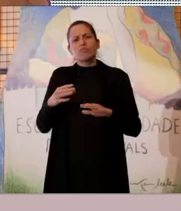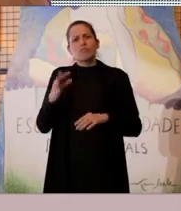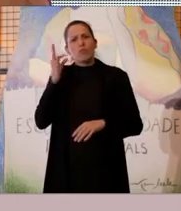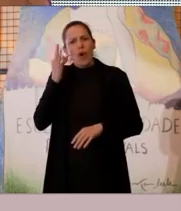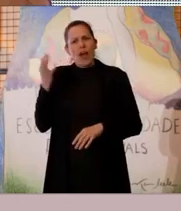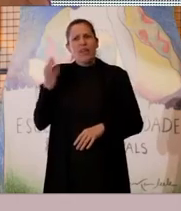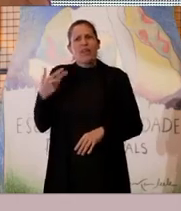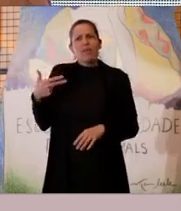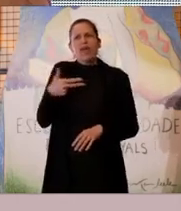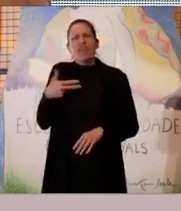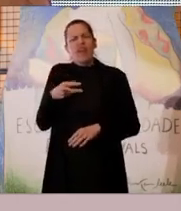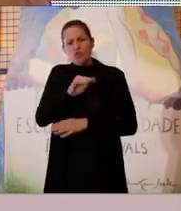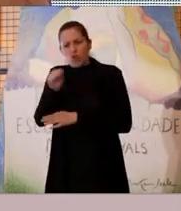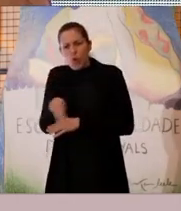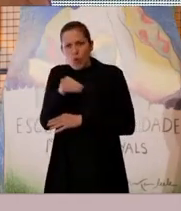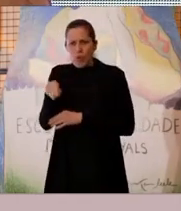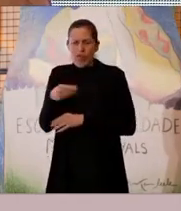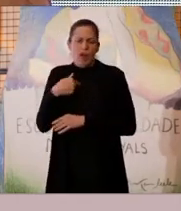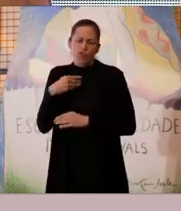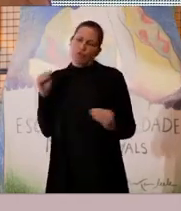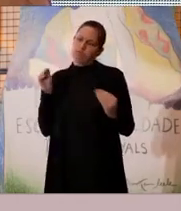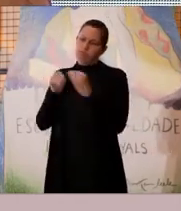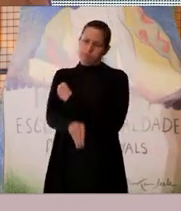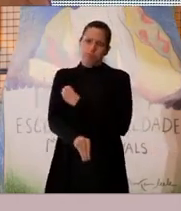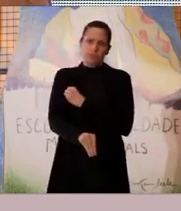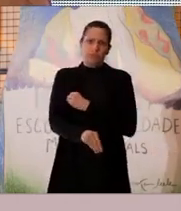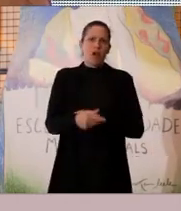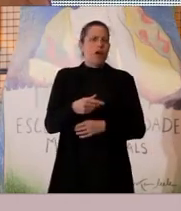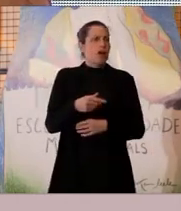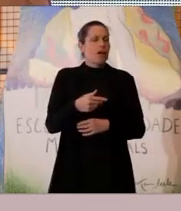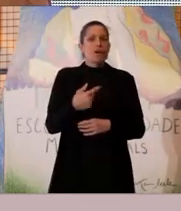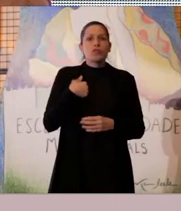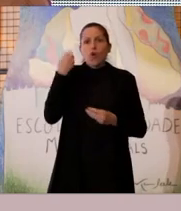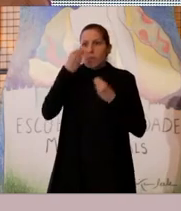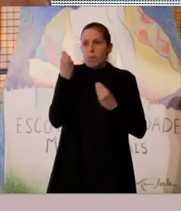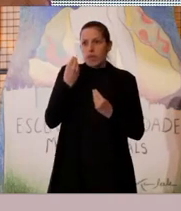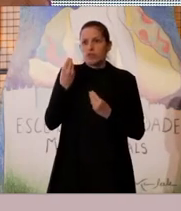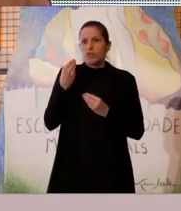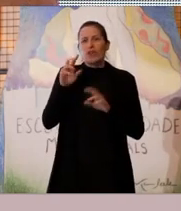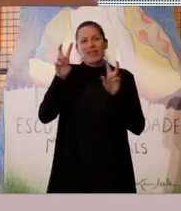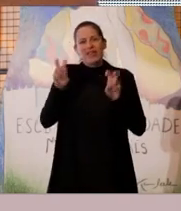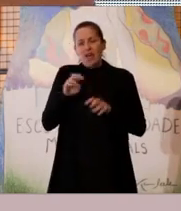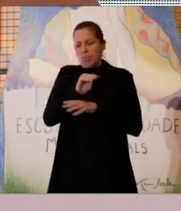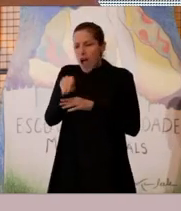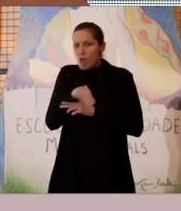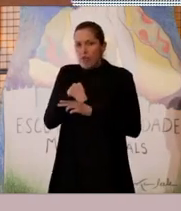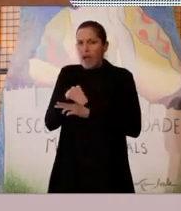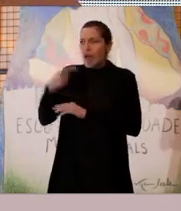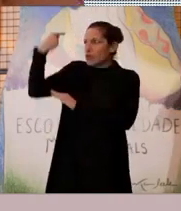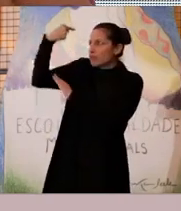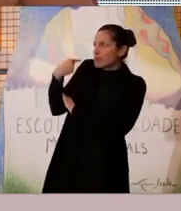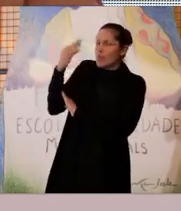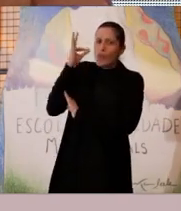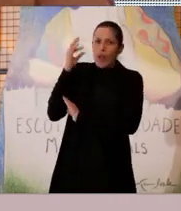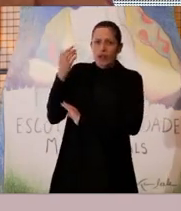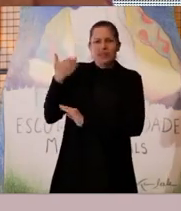yo creo que los cuidados son una obligación para las mujeres y que de lo que estamos hartas de cuidar